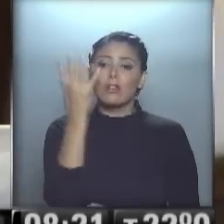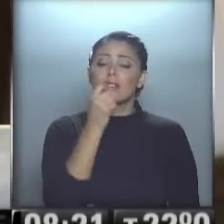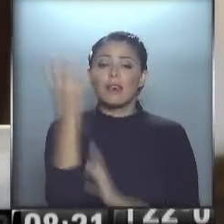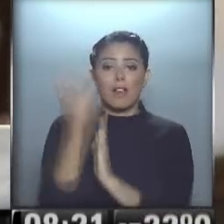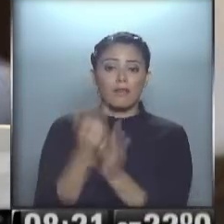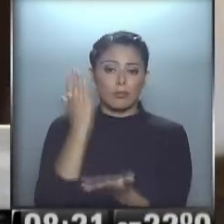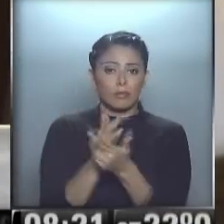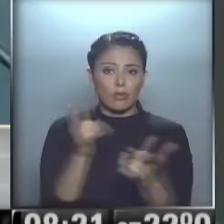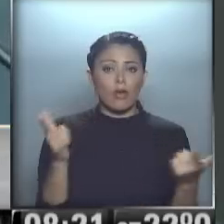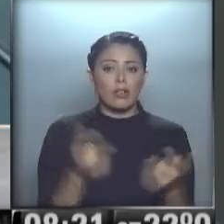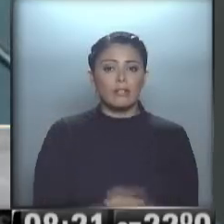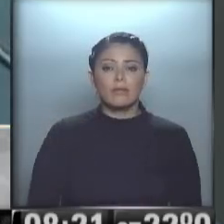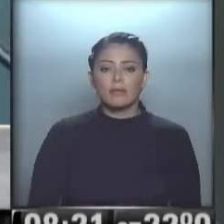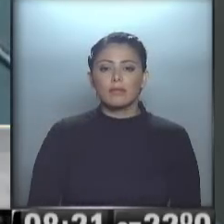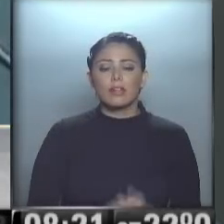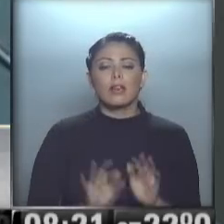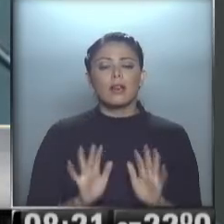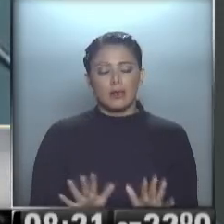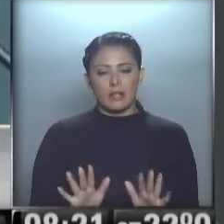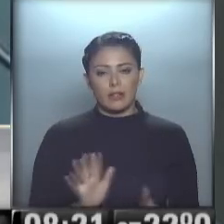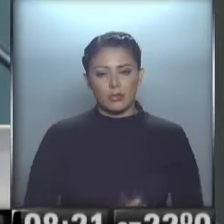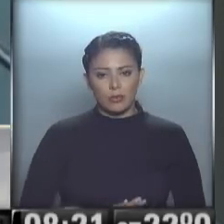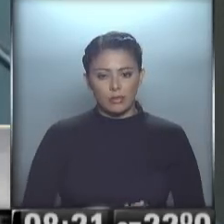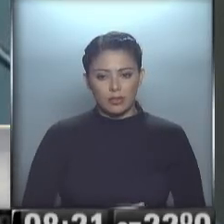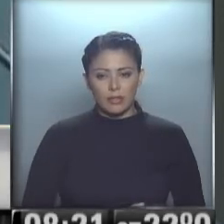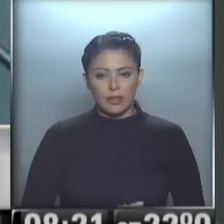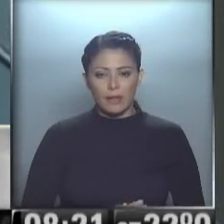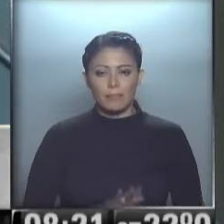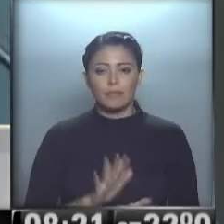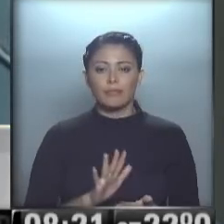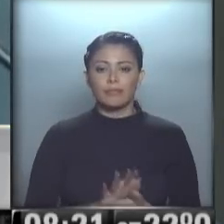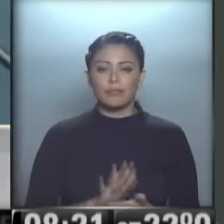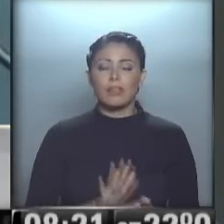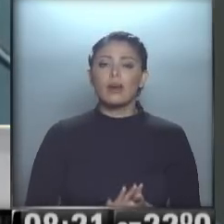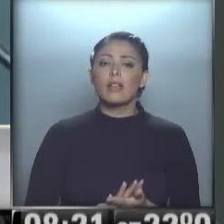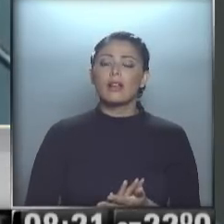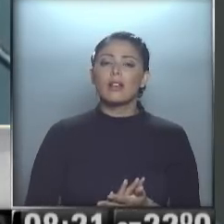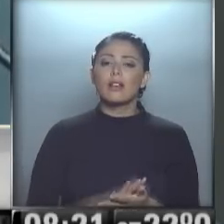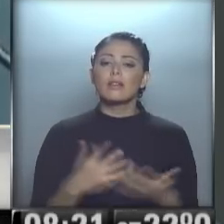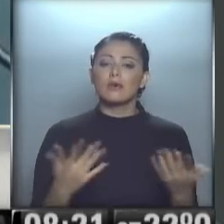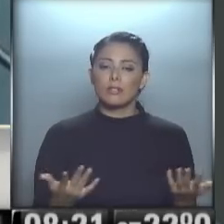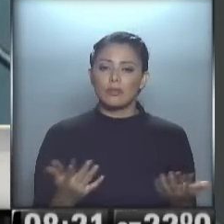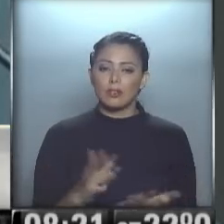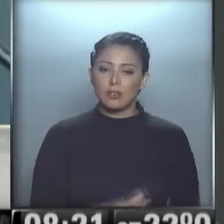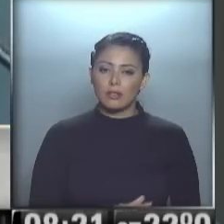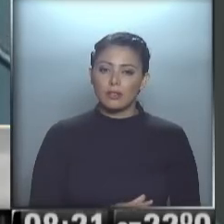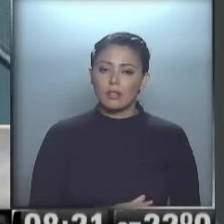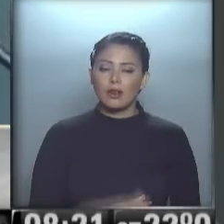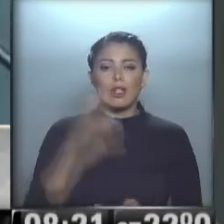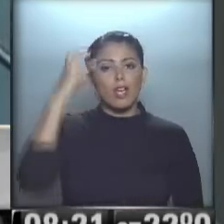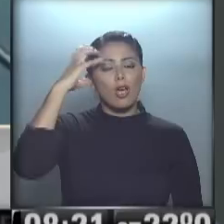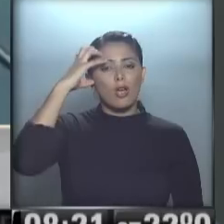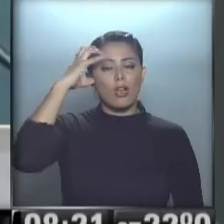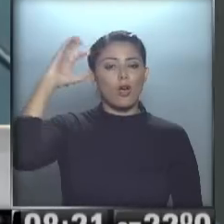aborto Eh bueno respecto al tema de el tratamiento del juicio ante